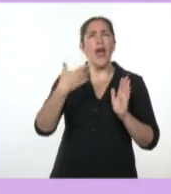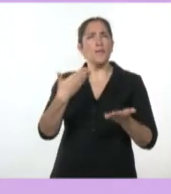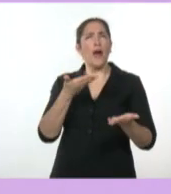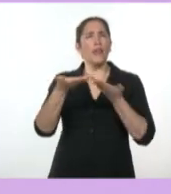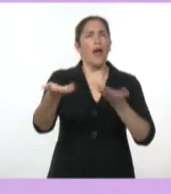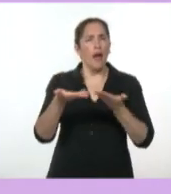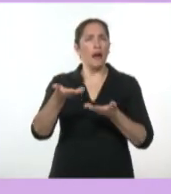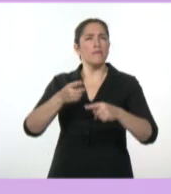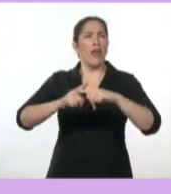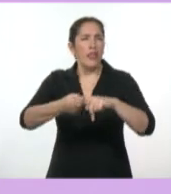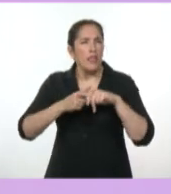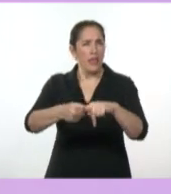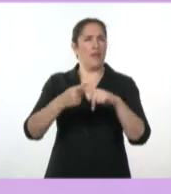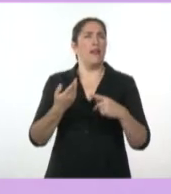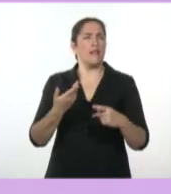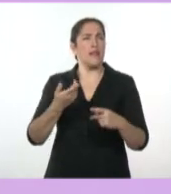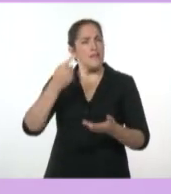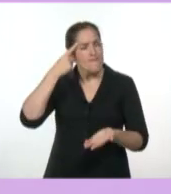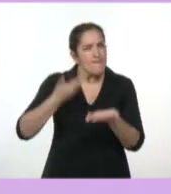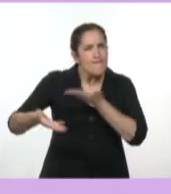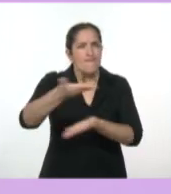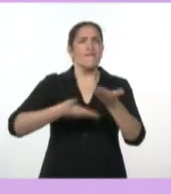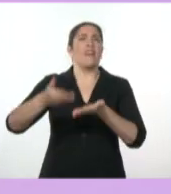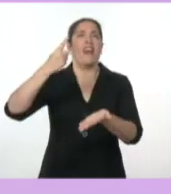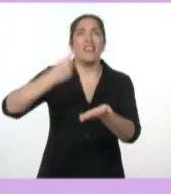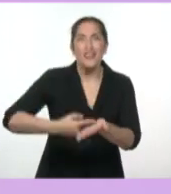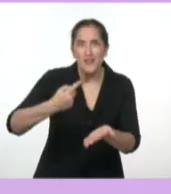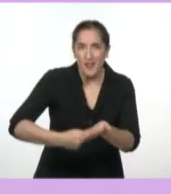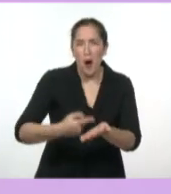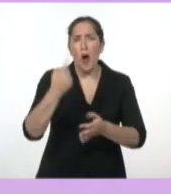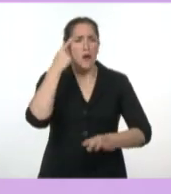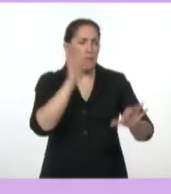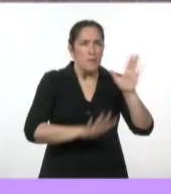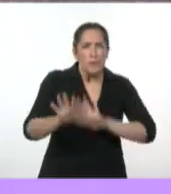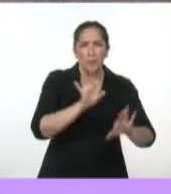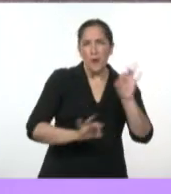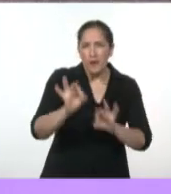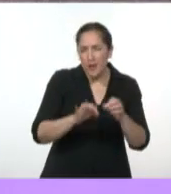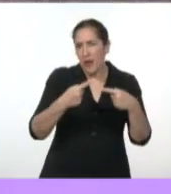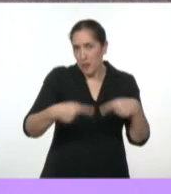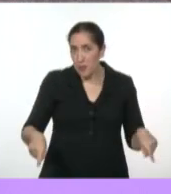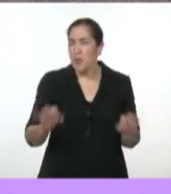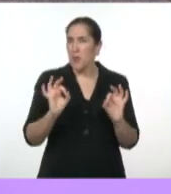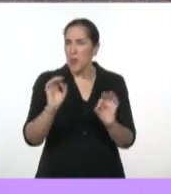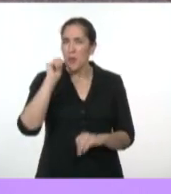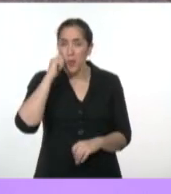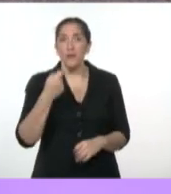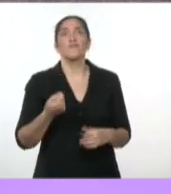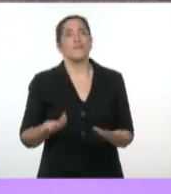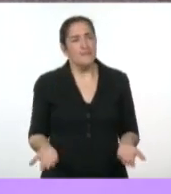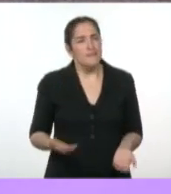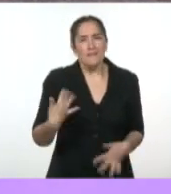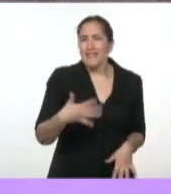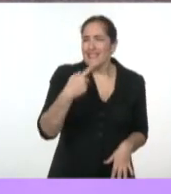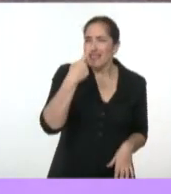tomar decisiones, construir colectivamente proyectos. Está buenísimo. Sí, y me parece que es